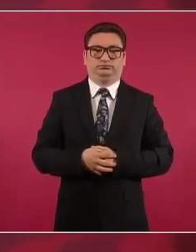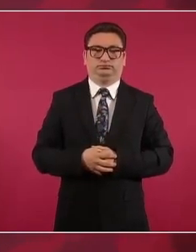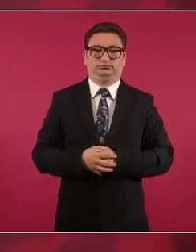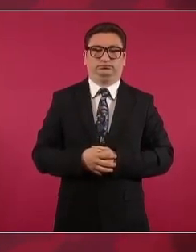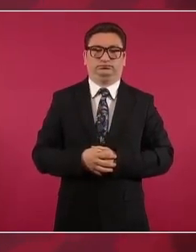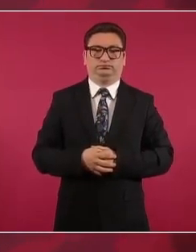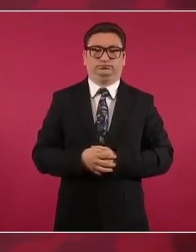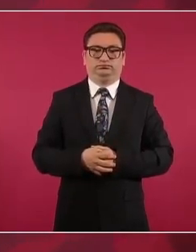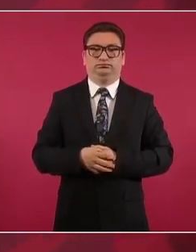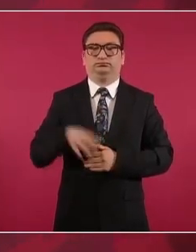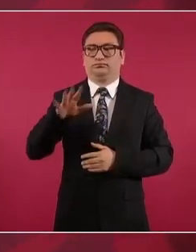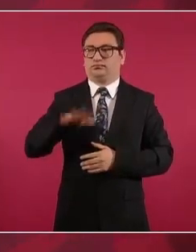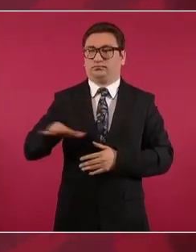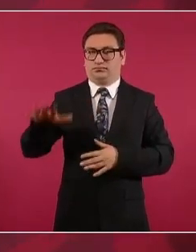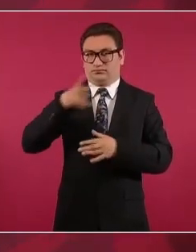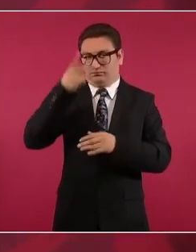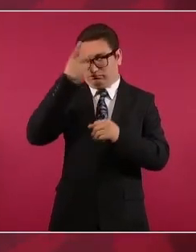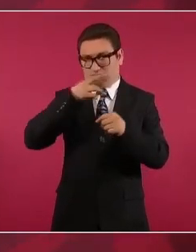Dirección de Aduanas